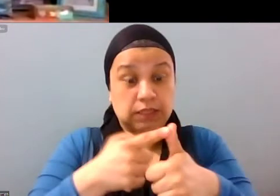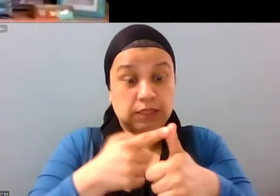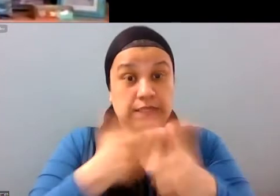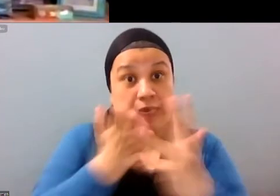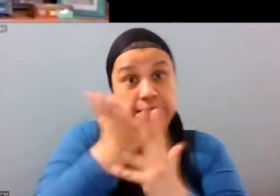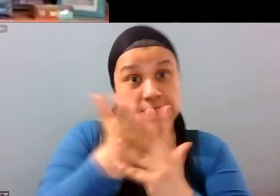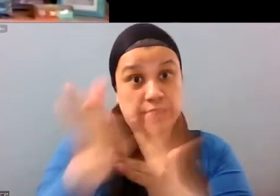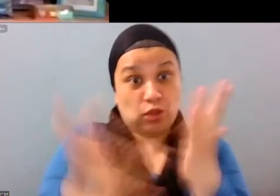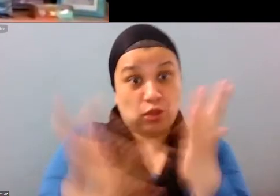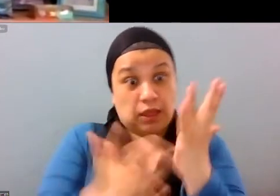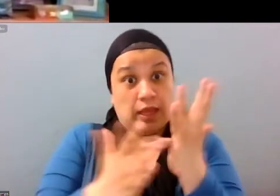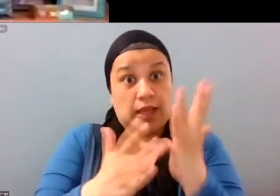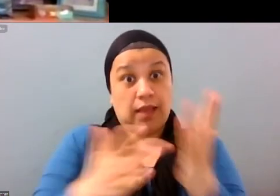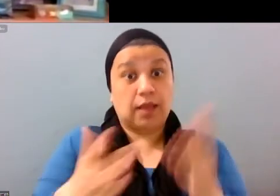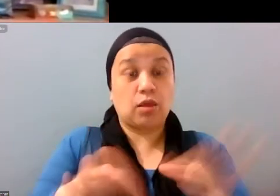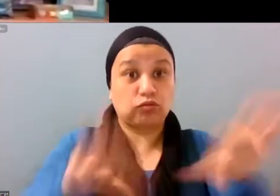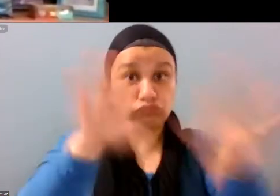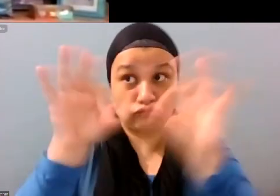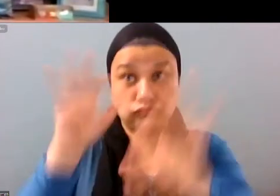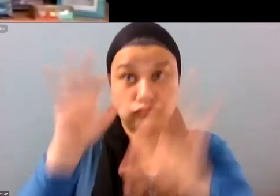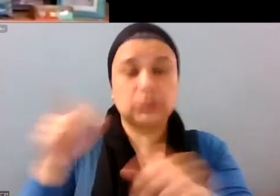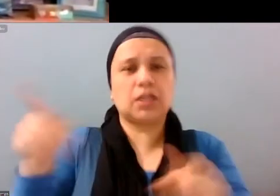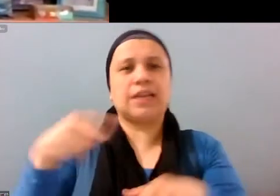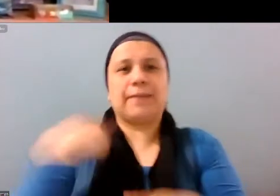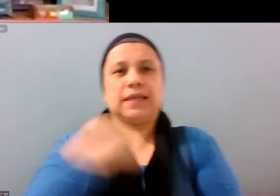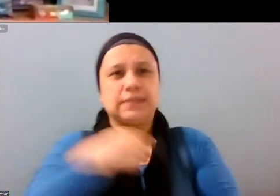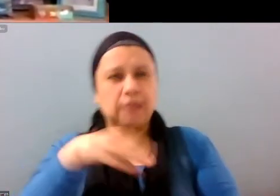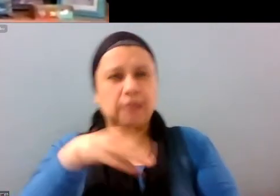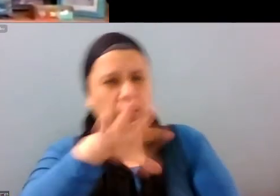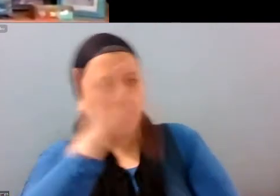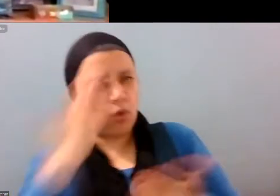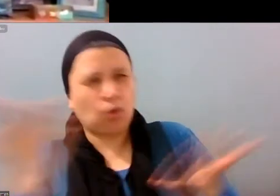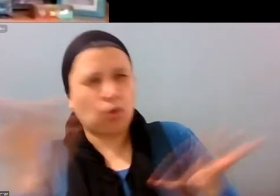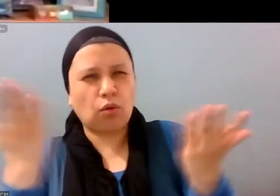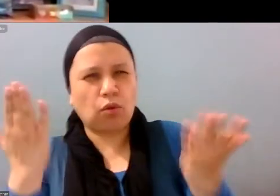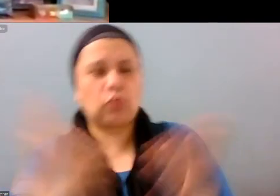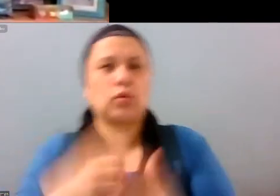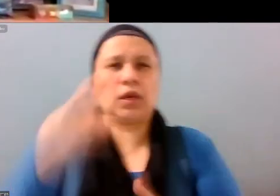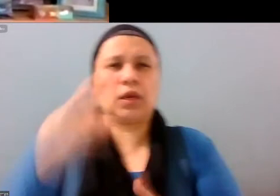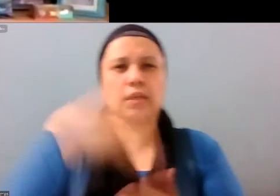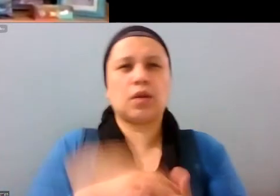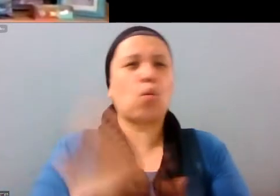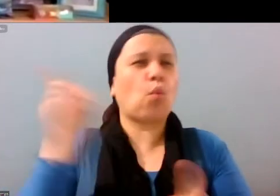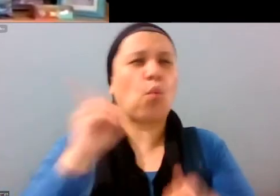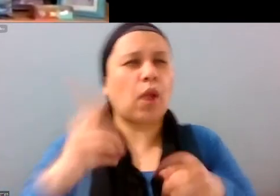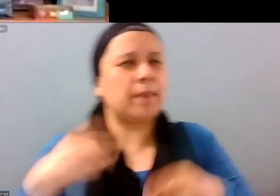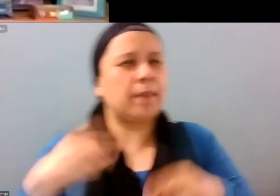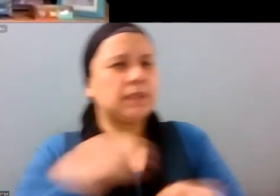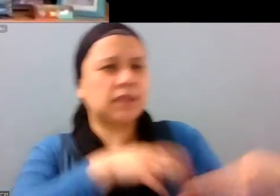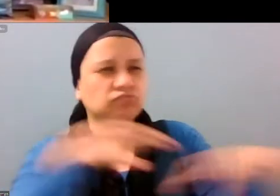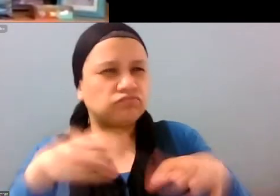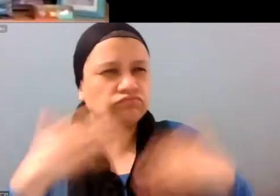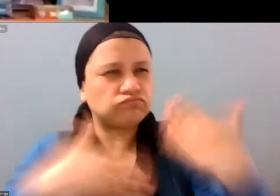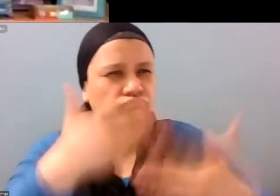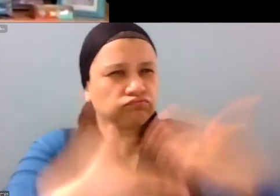ha enfrentado el ministerio de educación pública qué acciones realizaron para poder